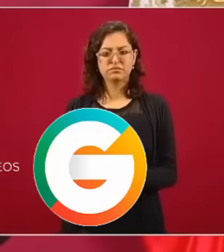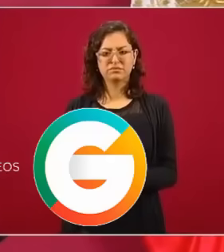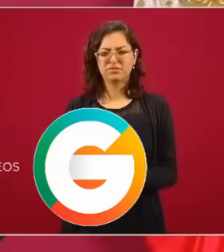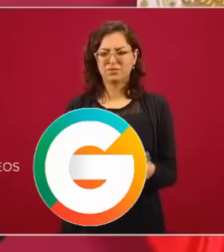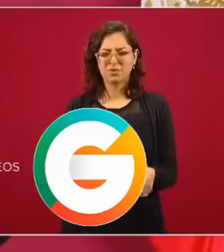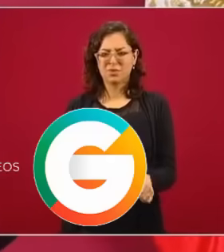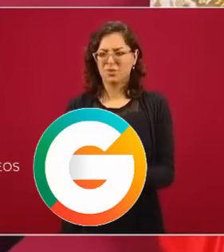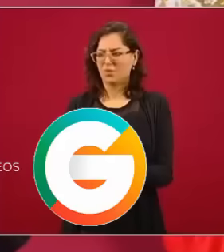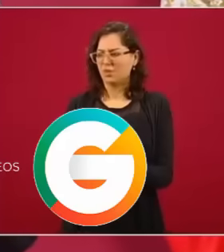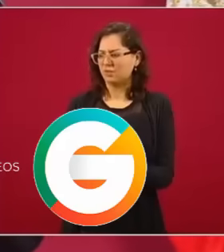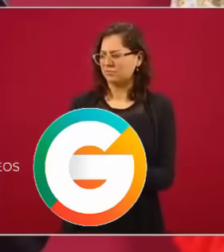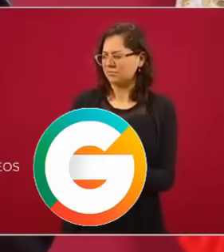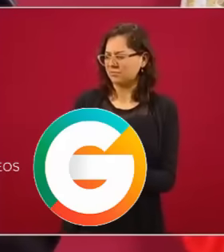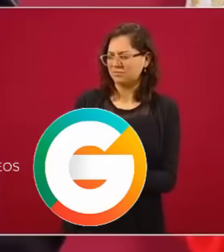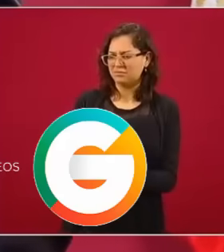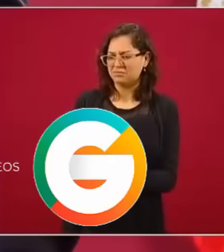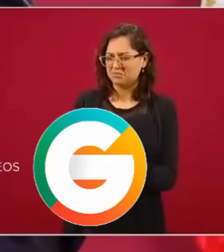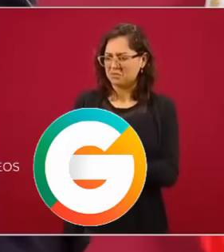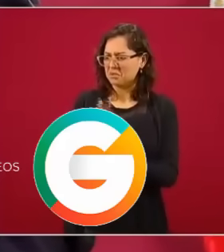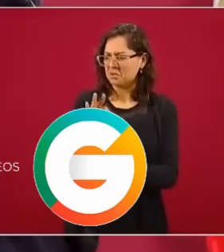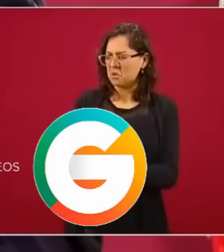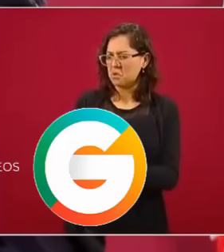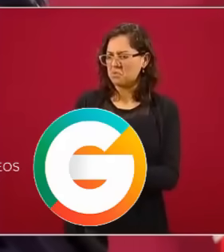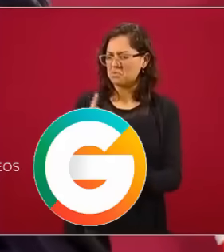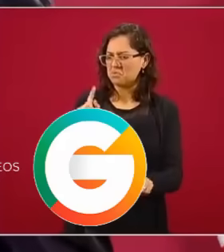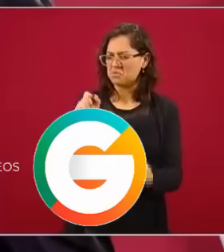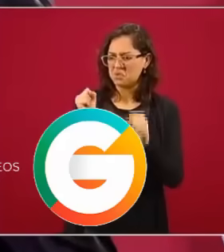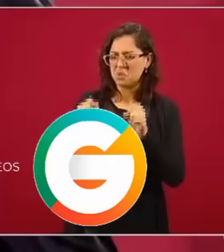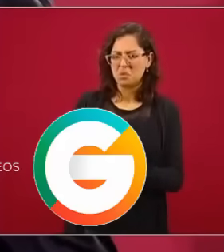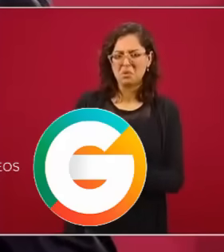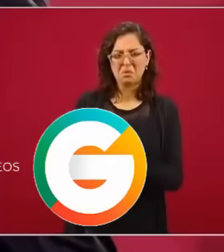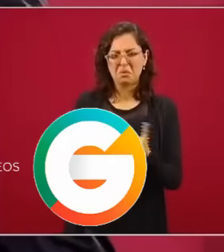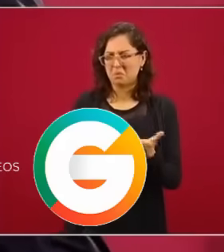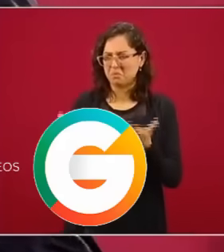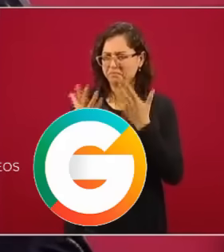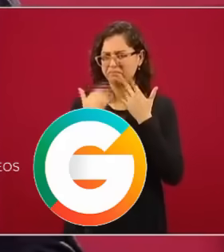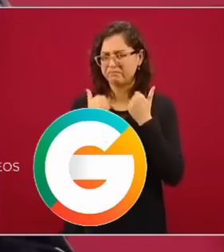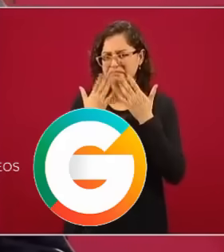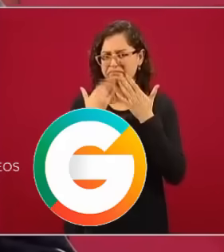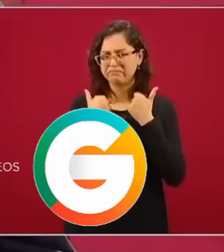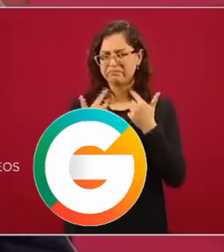seguridad se puede tener, ¿no? Entonces, eso está